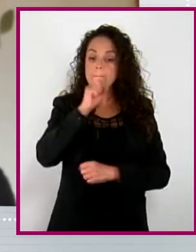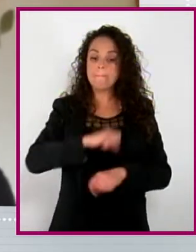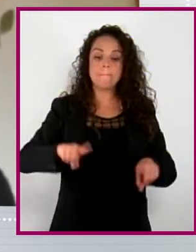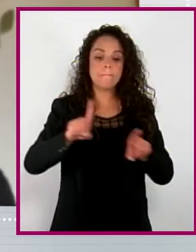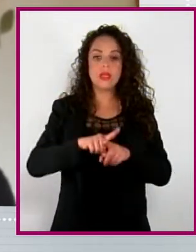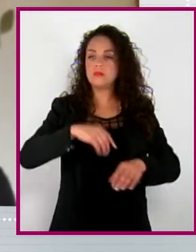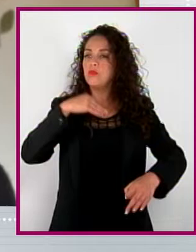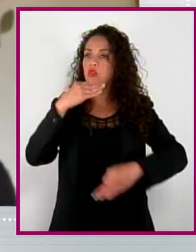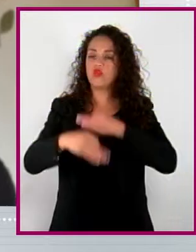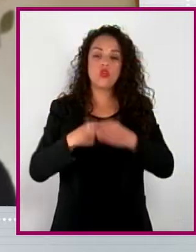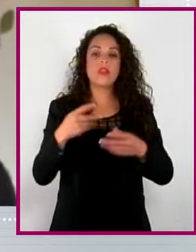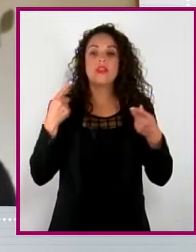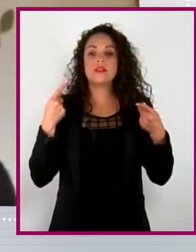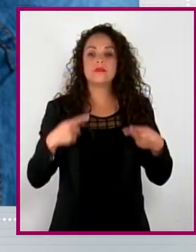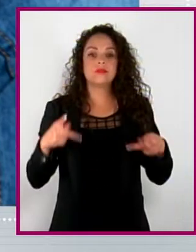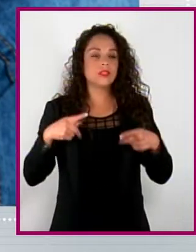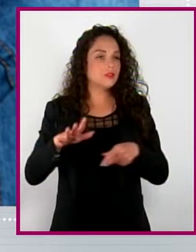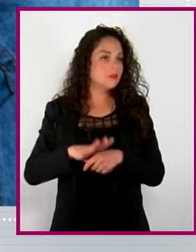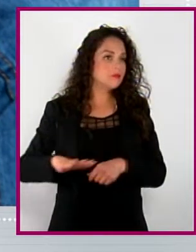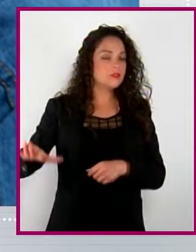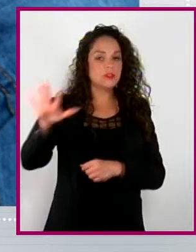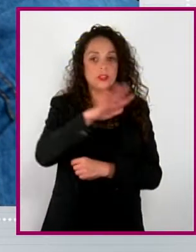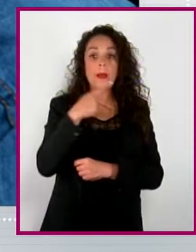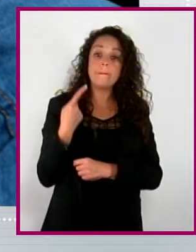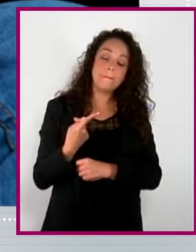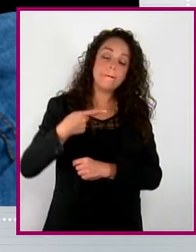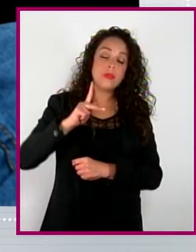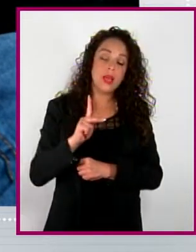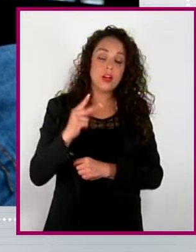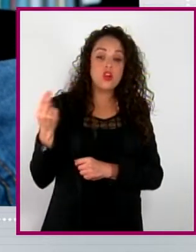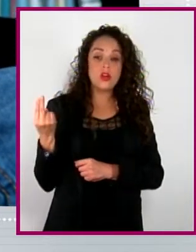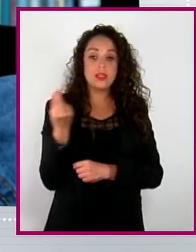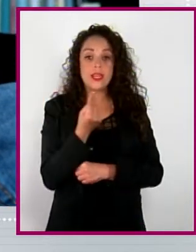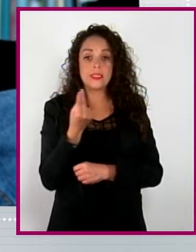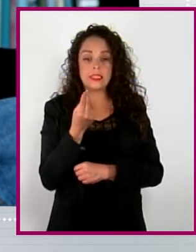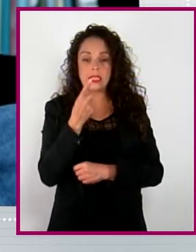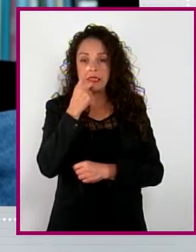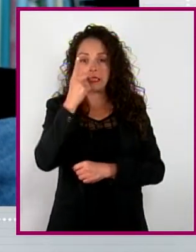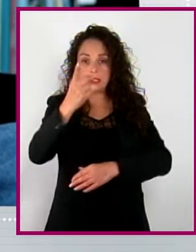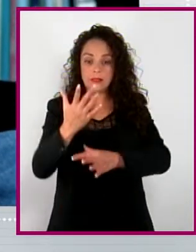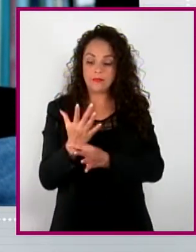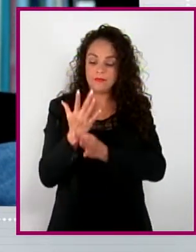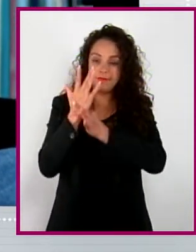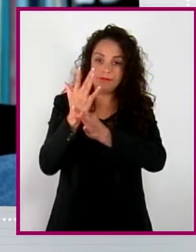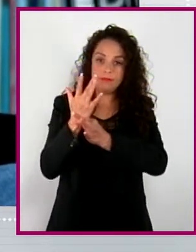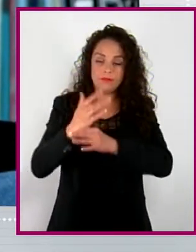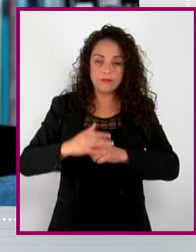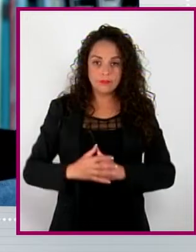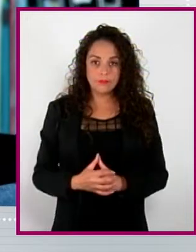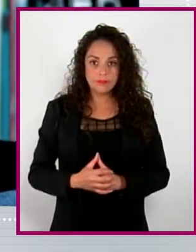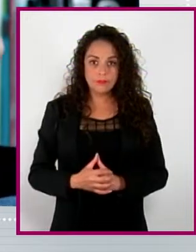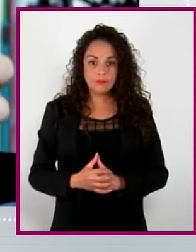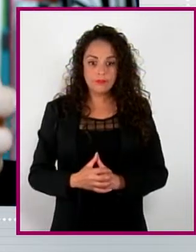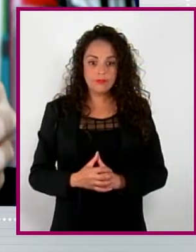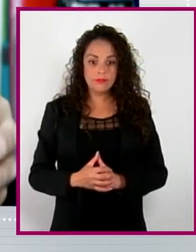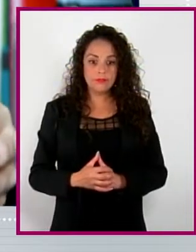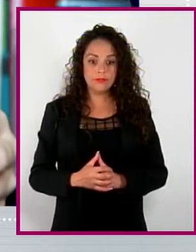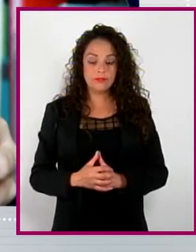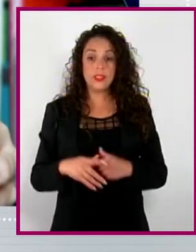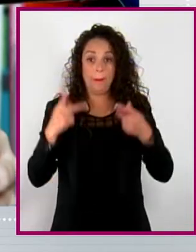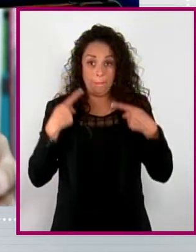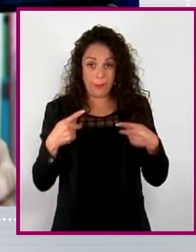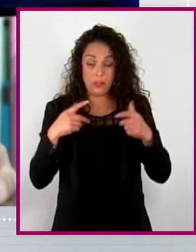demás personas. Sin embargo, es necesario mencionar que son también de personas